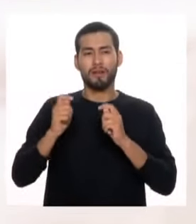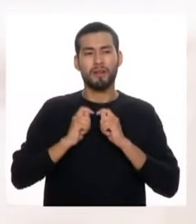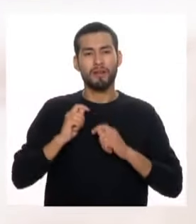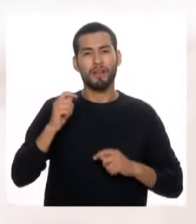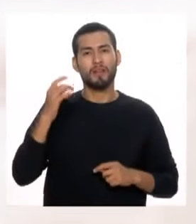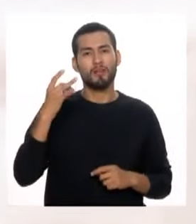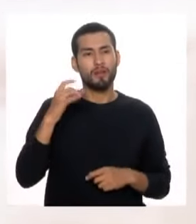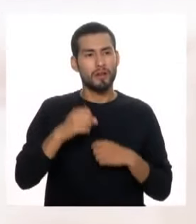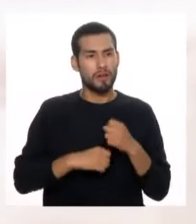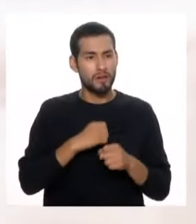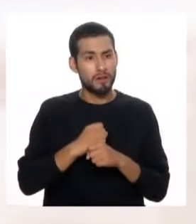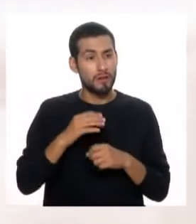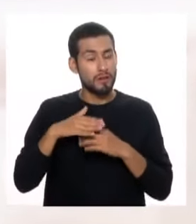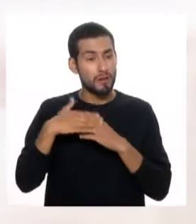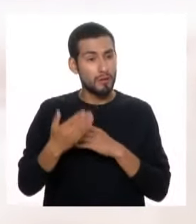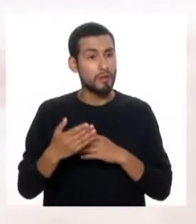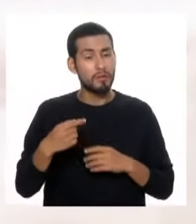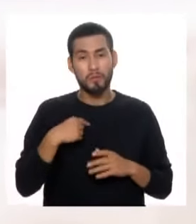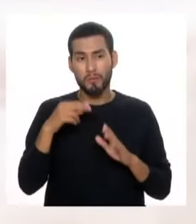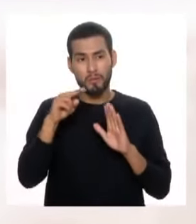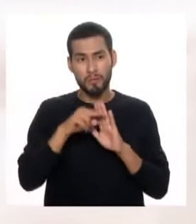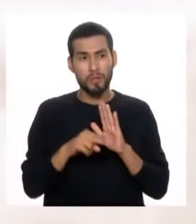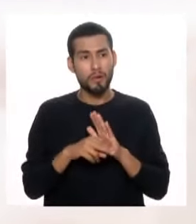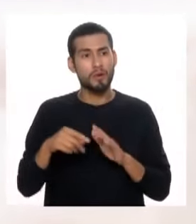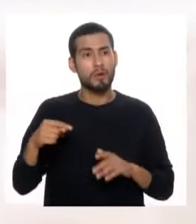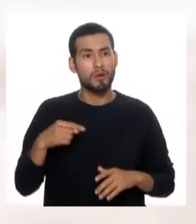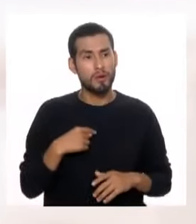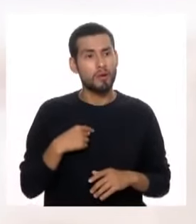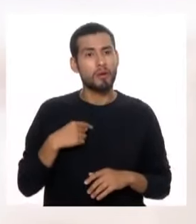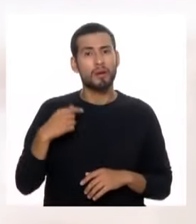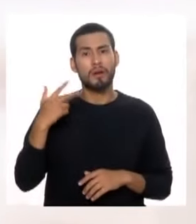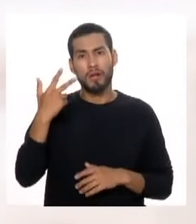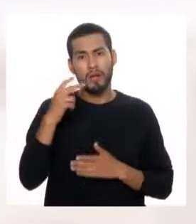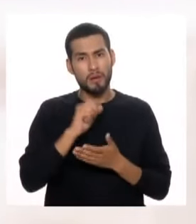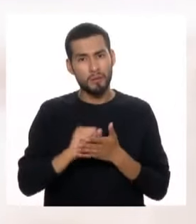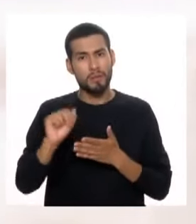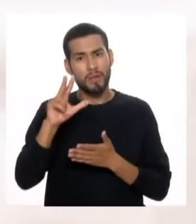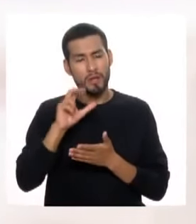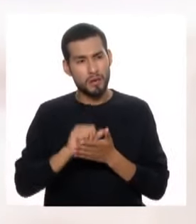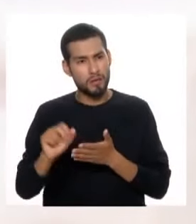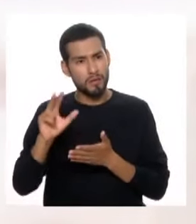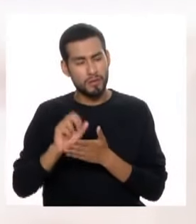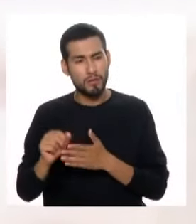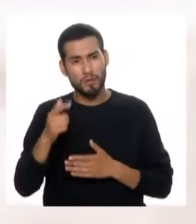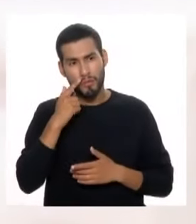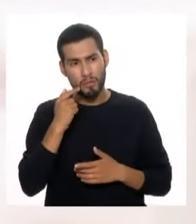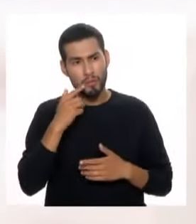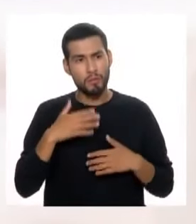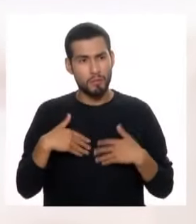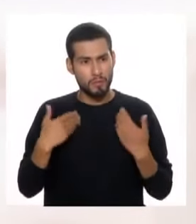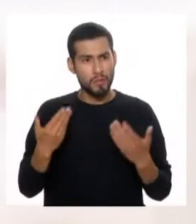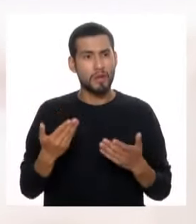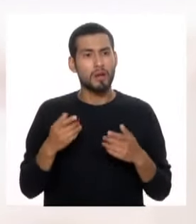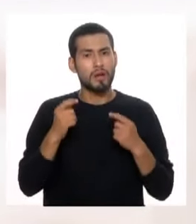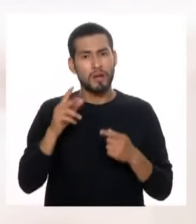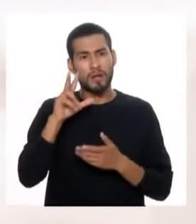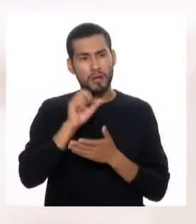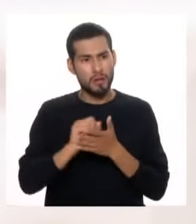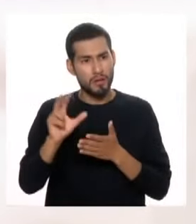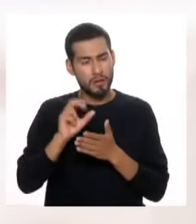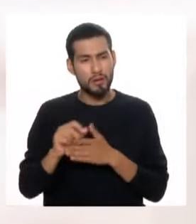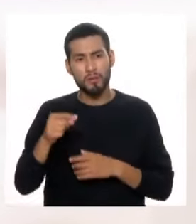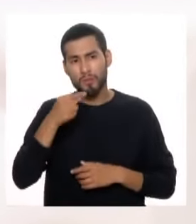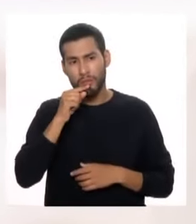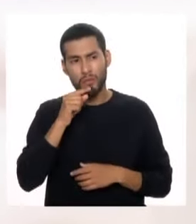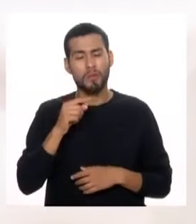años. Y después ya como norma, una donación cada 3 meses, ¿verdad? Los varones podemos donar cada 3 meses, las